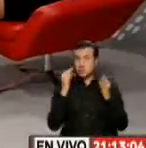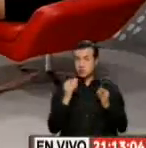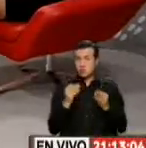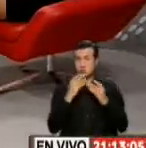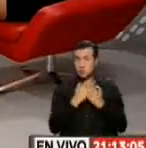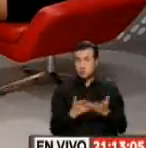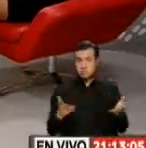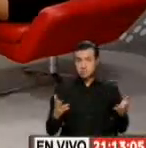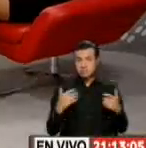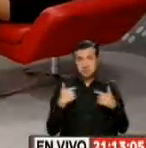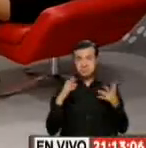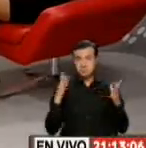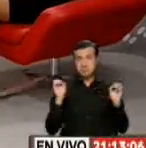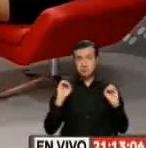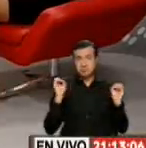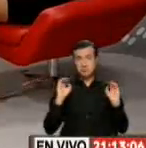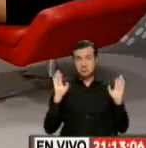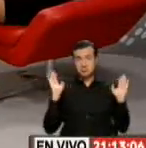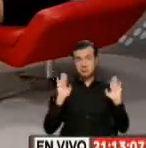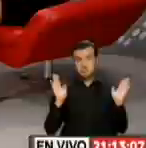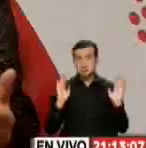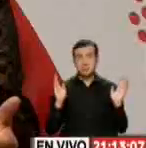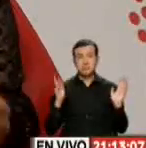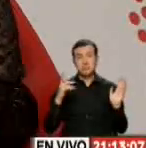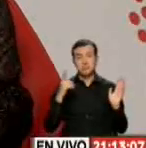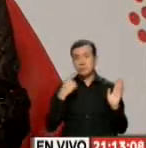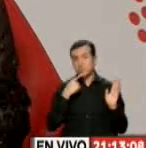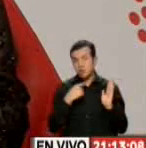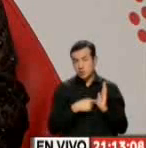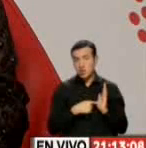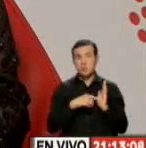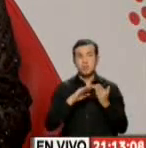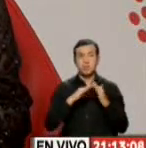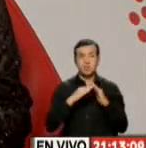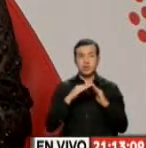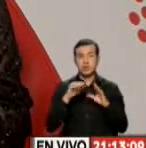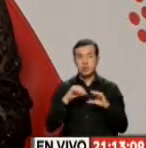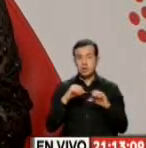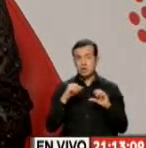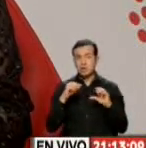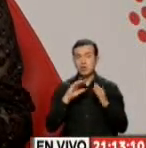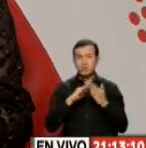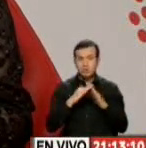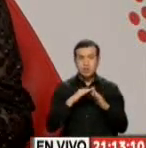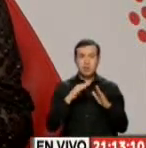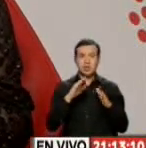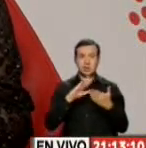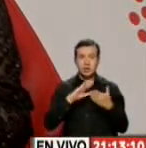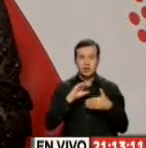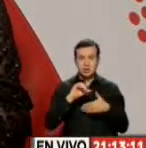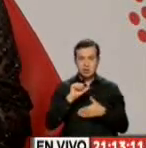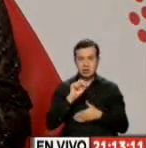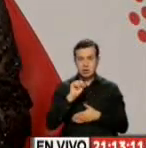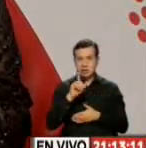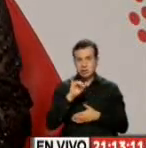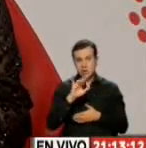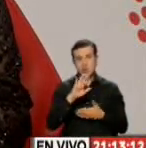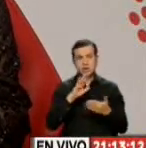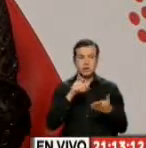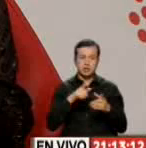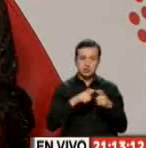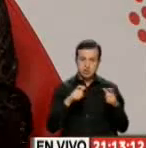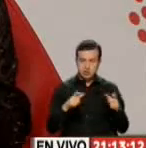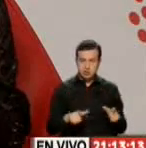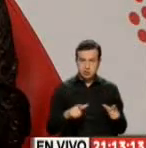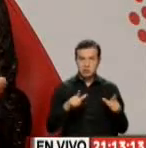cumplimiento de ser miembro del ALBA, ¿no? Que no es el caso, por ejemplo, de la comunidad andina con la tarjeta migratoria, que no es el caso mismo de la